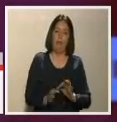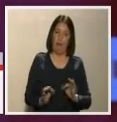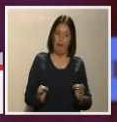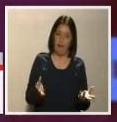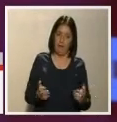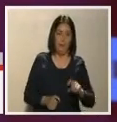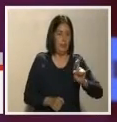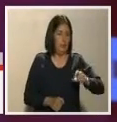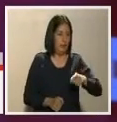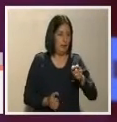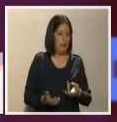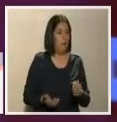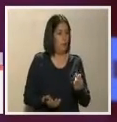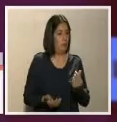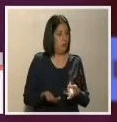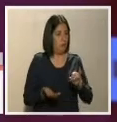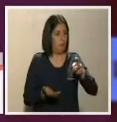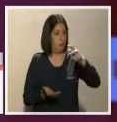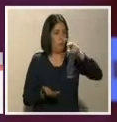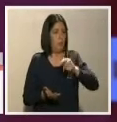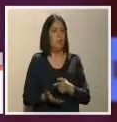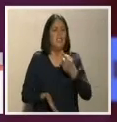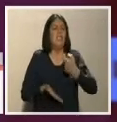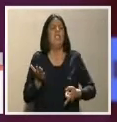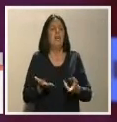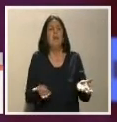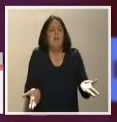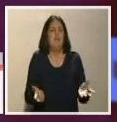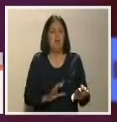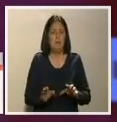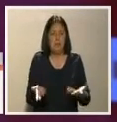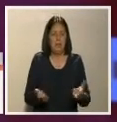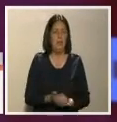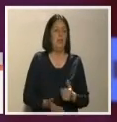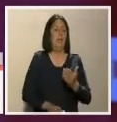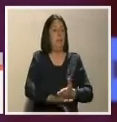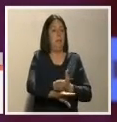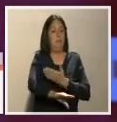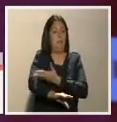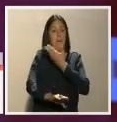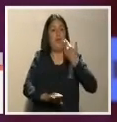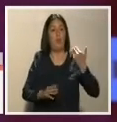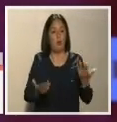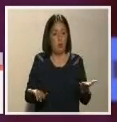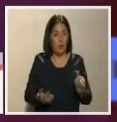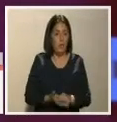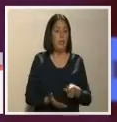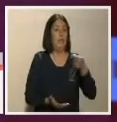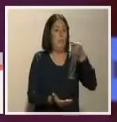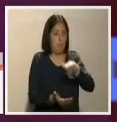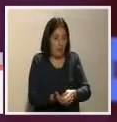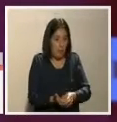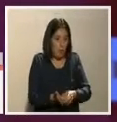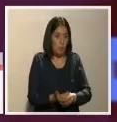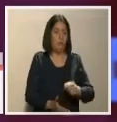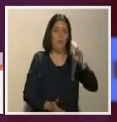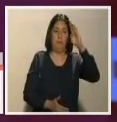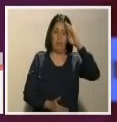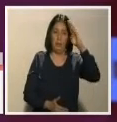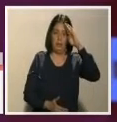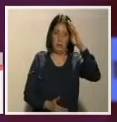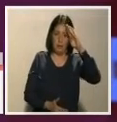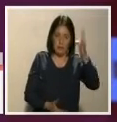Tenemos que aumentar esa suma. ¿En qué lo vamos a aumentar? En mejorar los sueldos de la